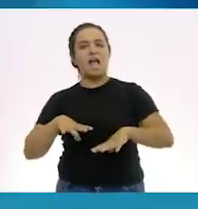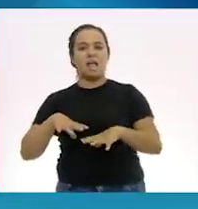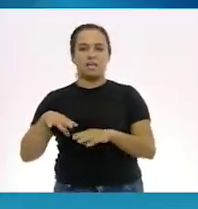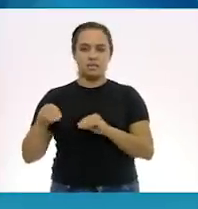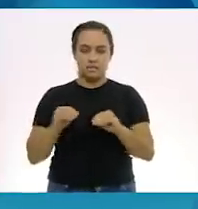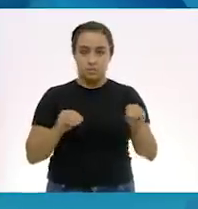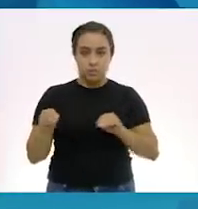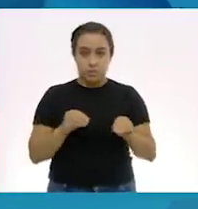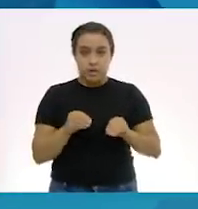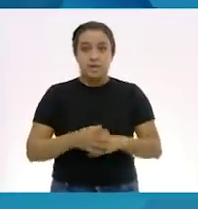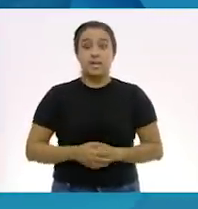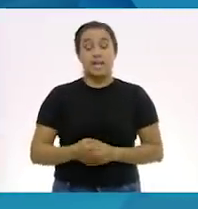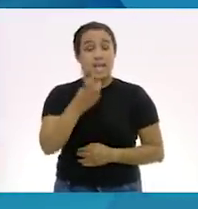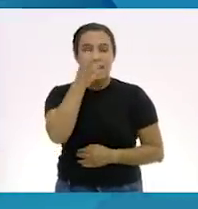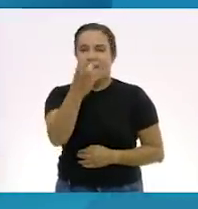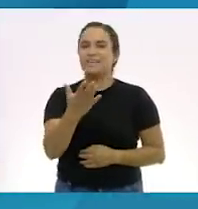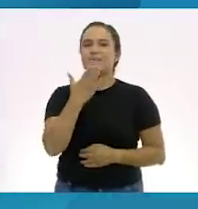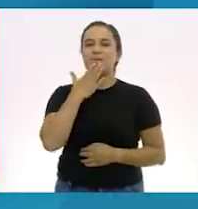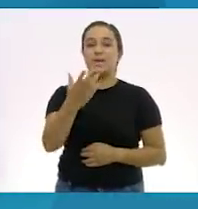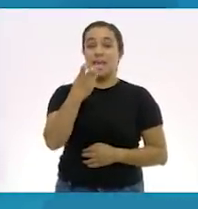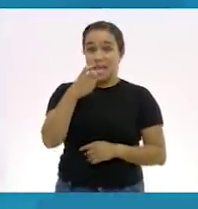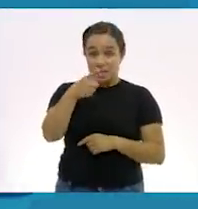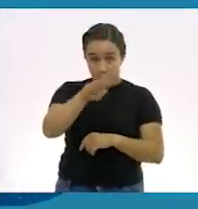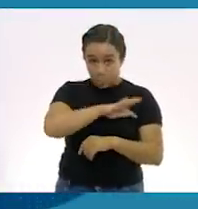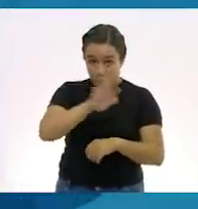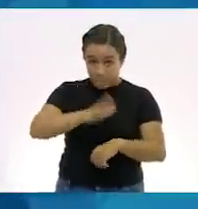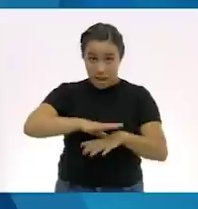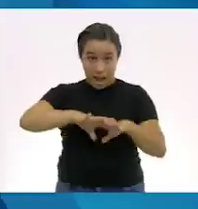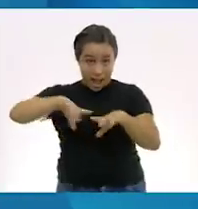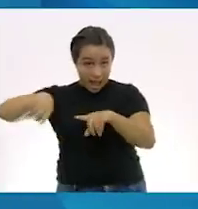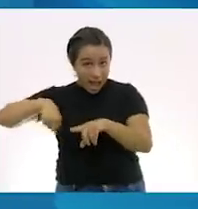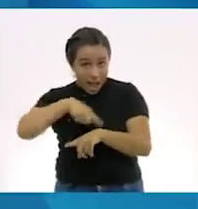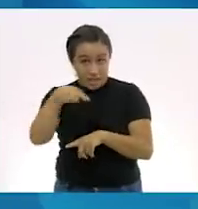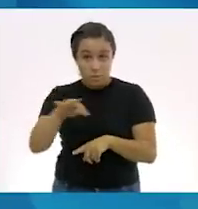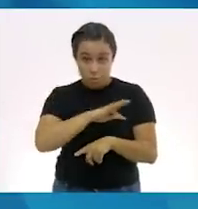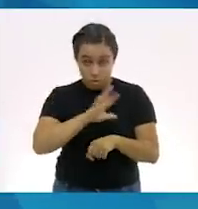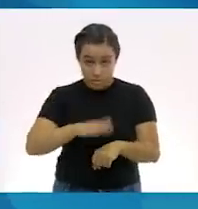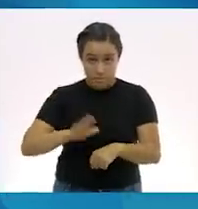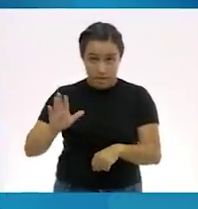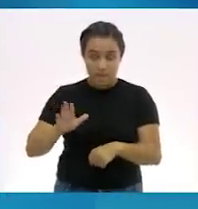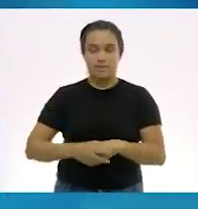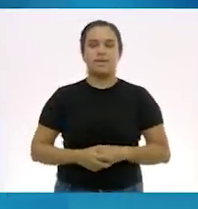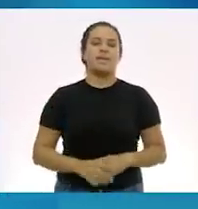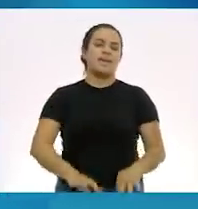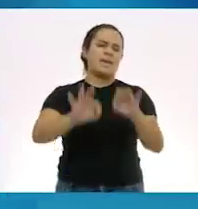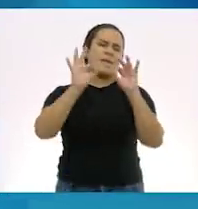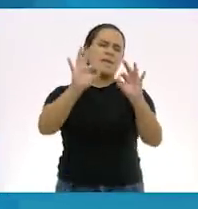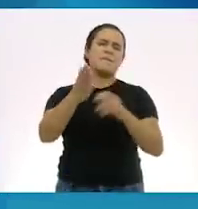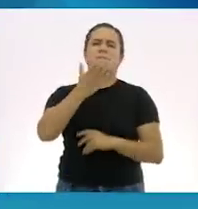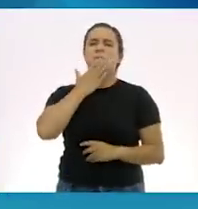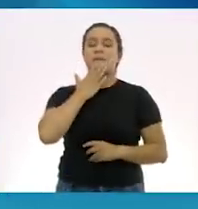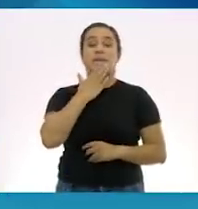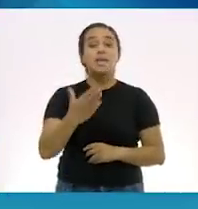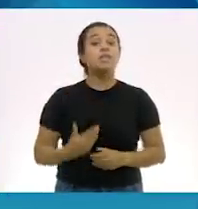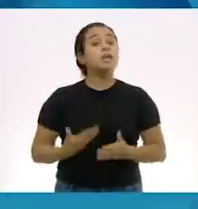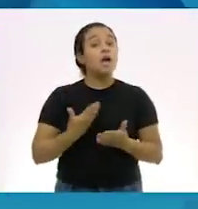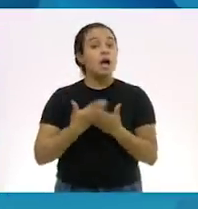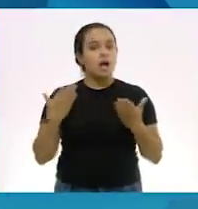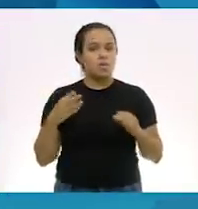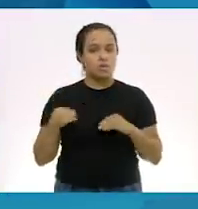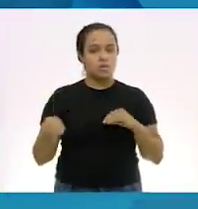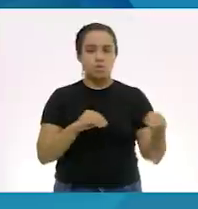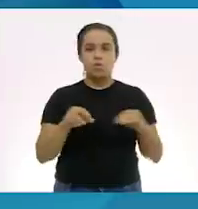círculos. Círculos para un lado, círculos grandes, grandes. Y ahora círculos chiquitos. Y ahora